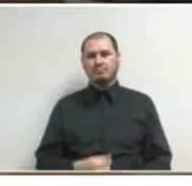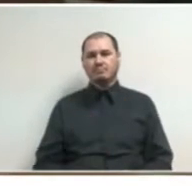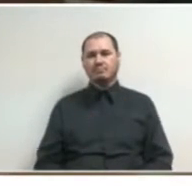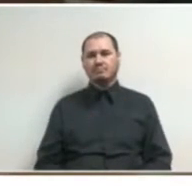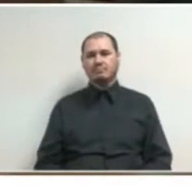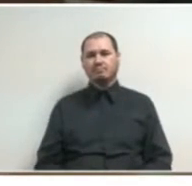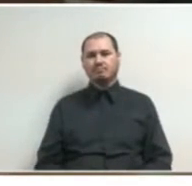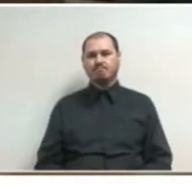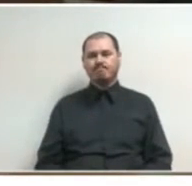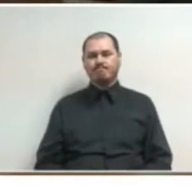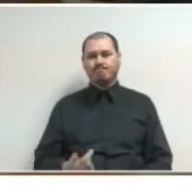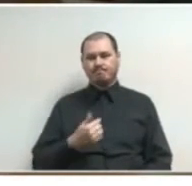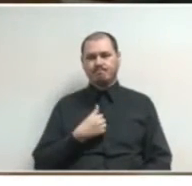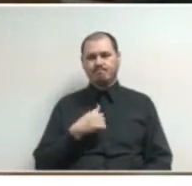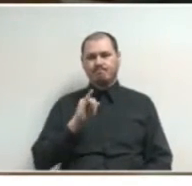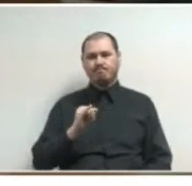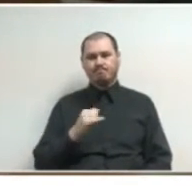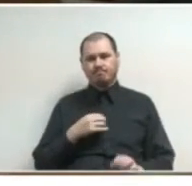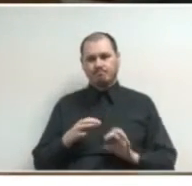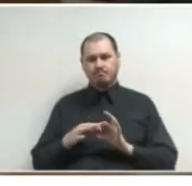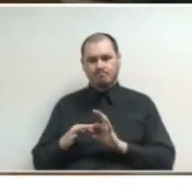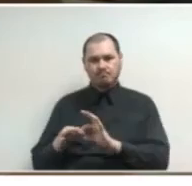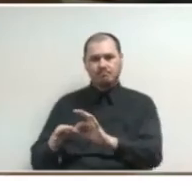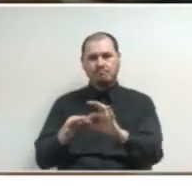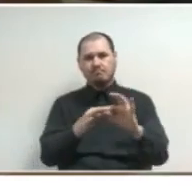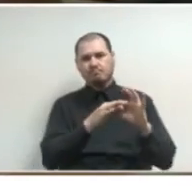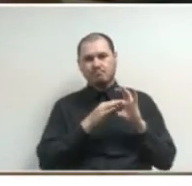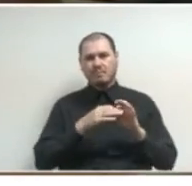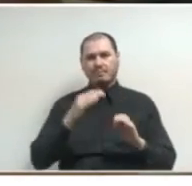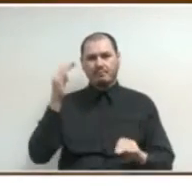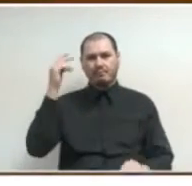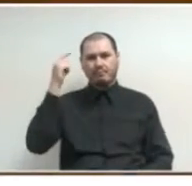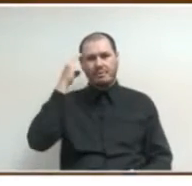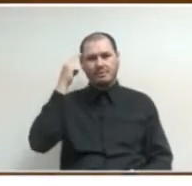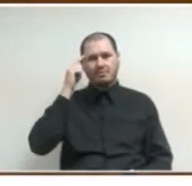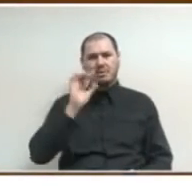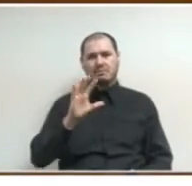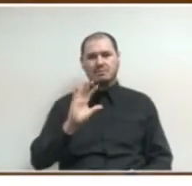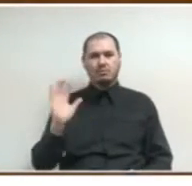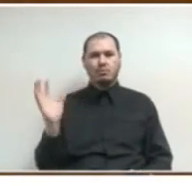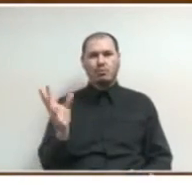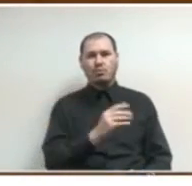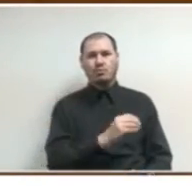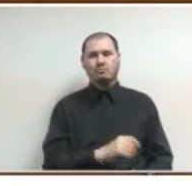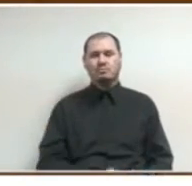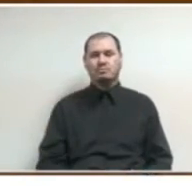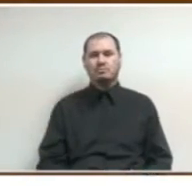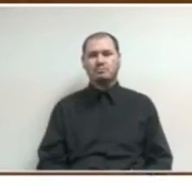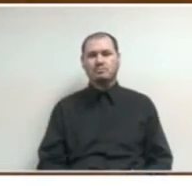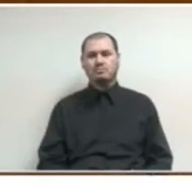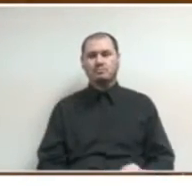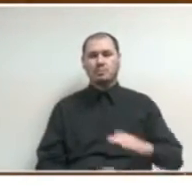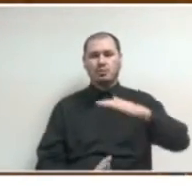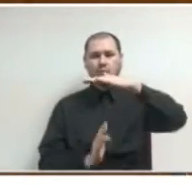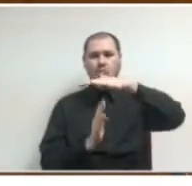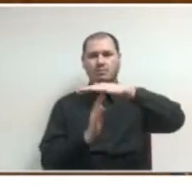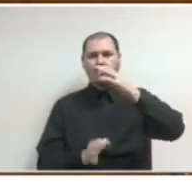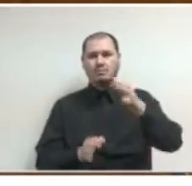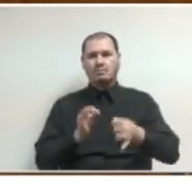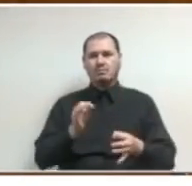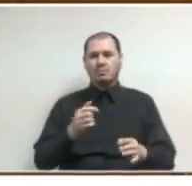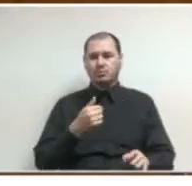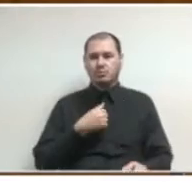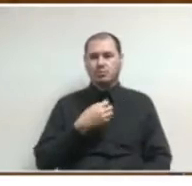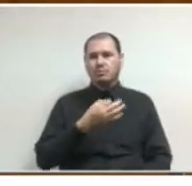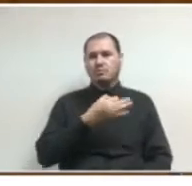por el ministro Jiménez, y que es el pensamiento común también del. Hey, Jaisa, doctor Jiménez, pe Ángel Teja, es ir al cuello,